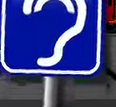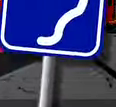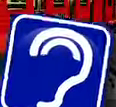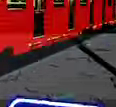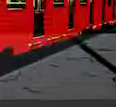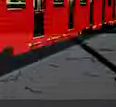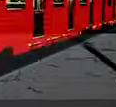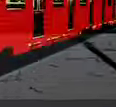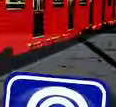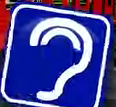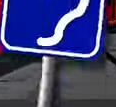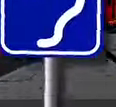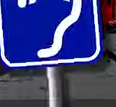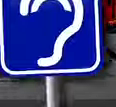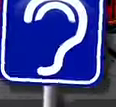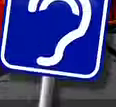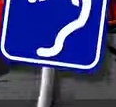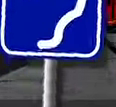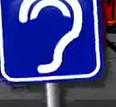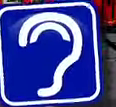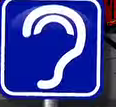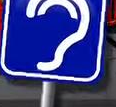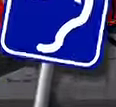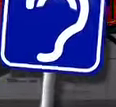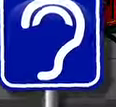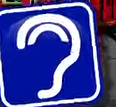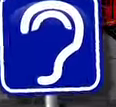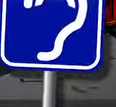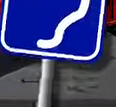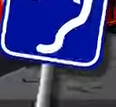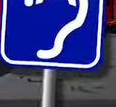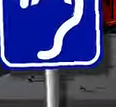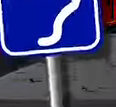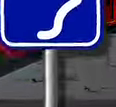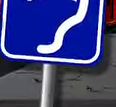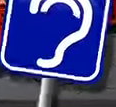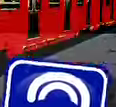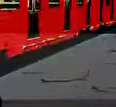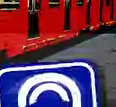Ocampo. Adelante, Patty. Continuamos aquí en Tu Ciudad Es.